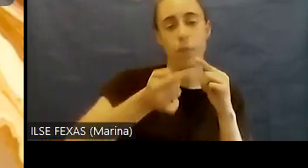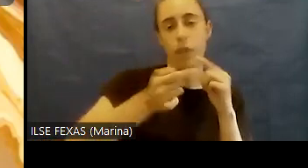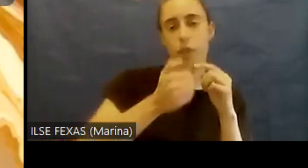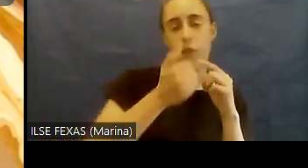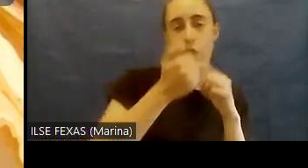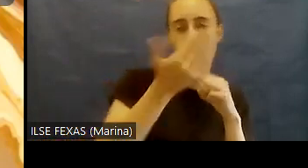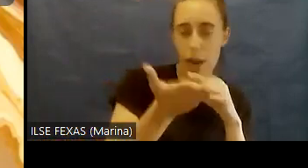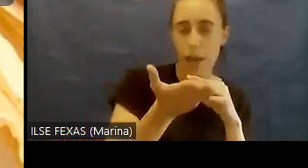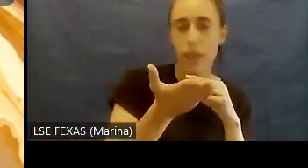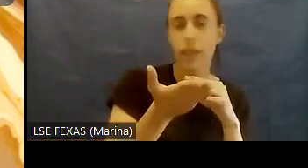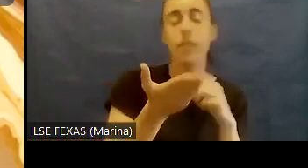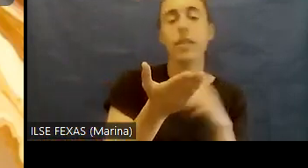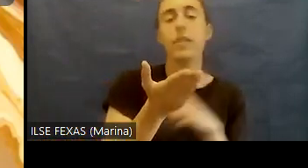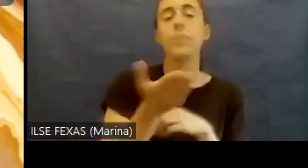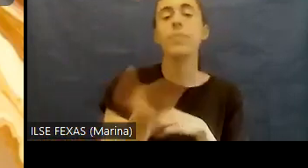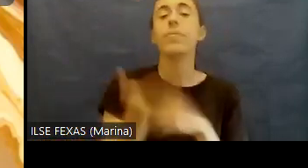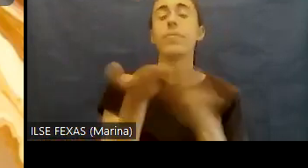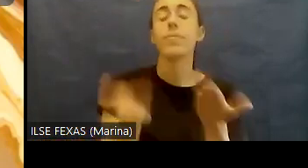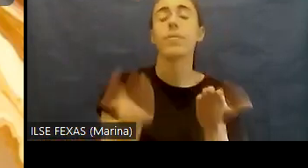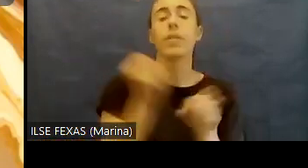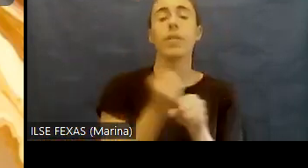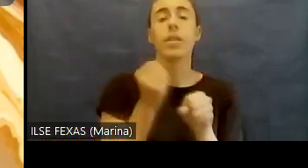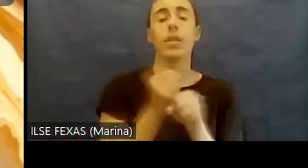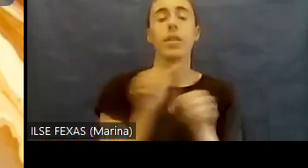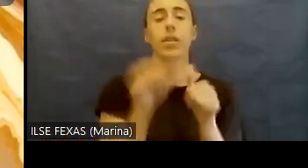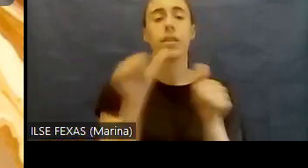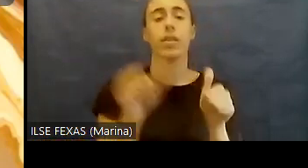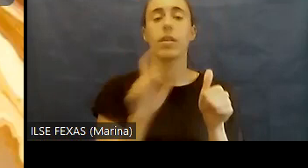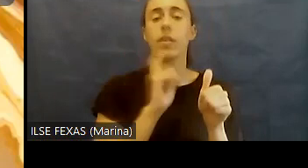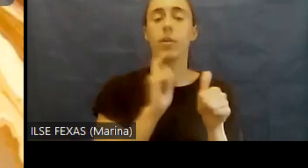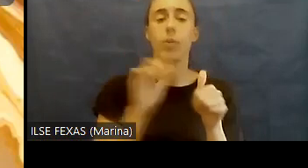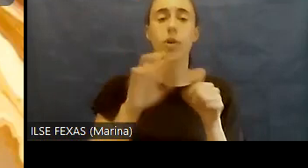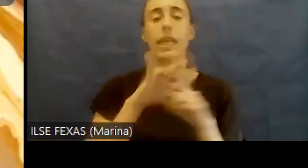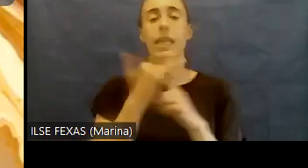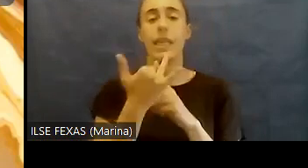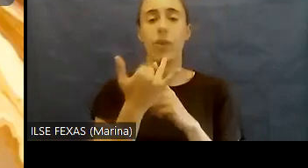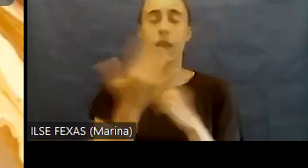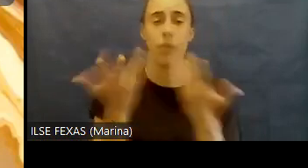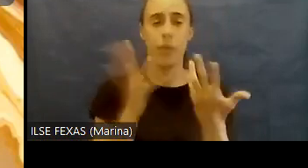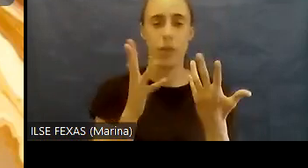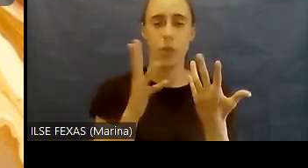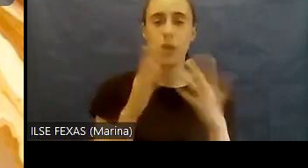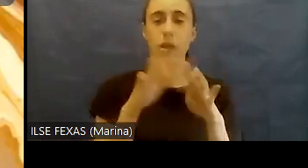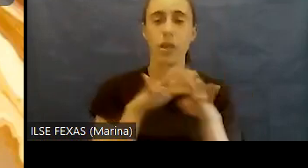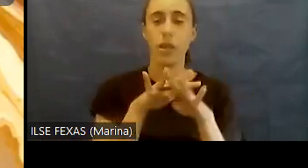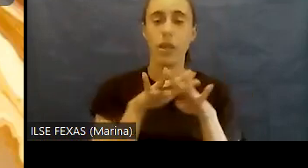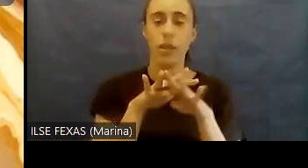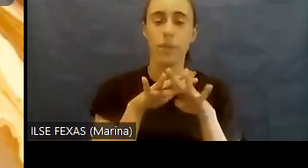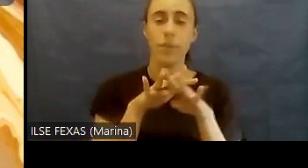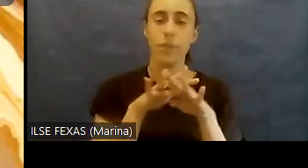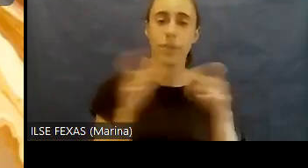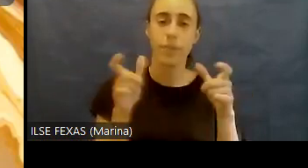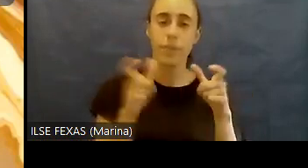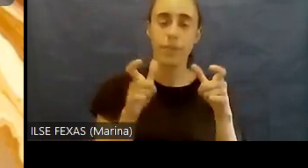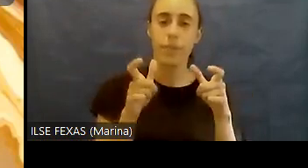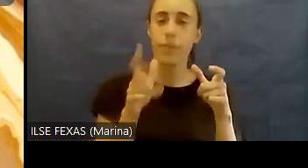Y normalmente trabajan pues, en esta situación, más o menos desahogados, reciben su irrigación